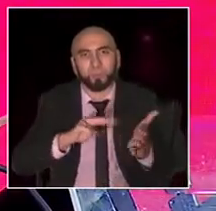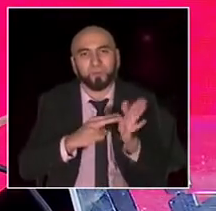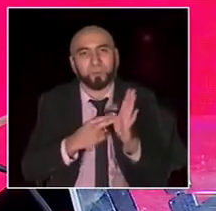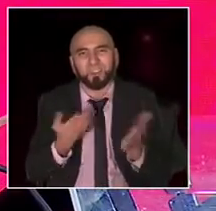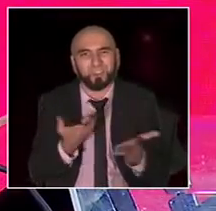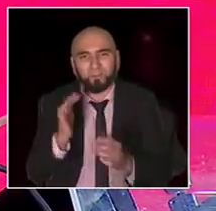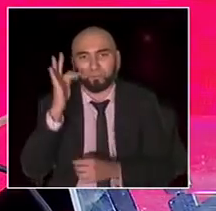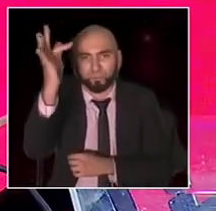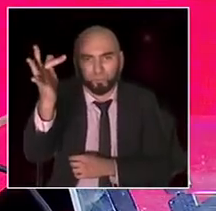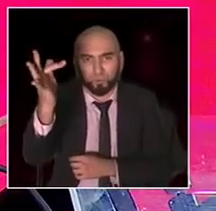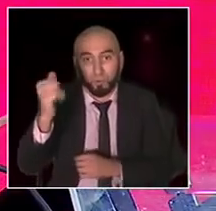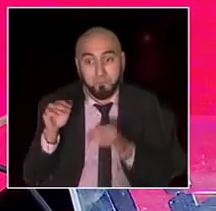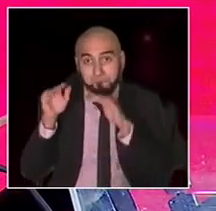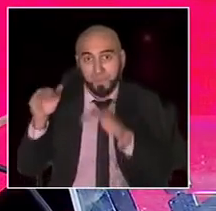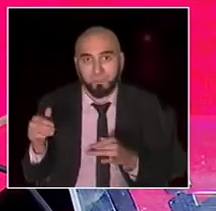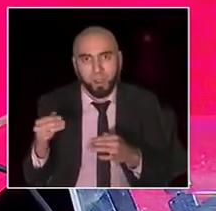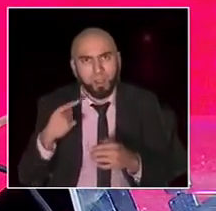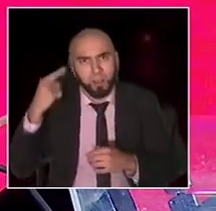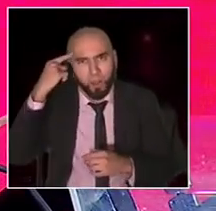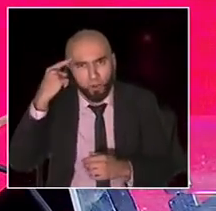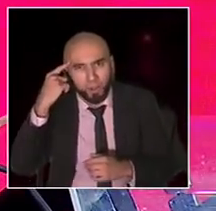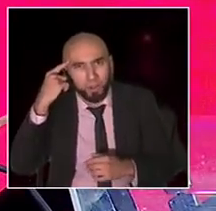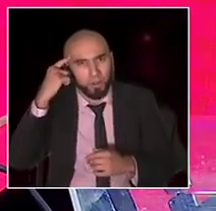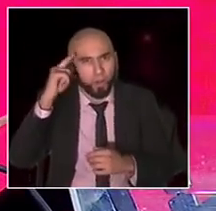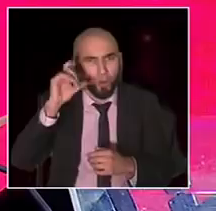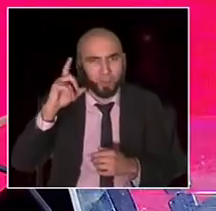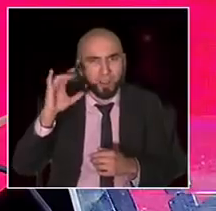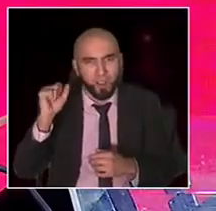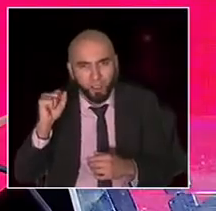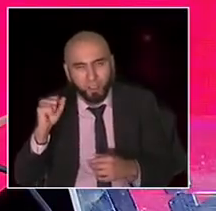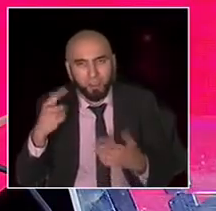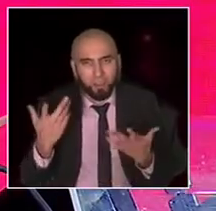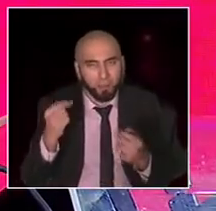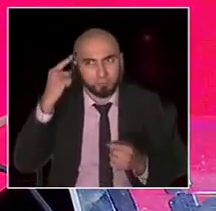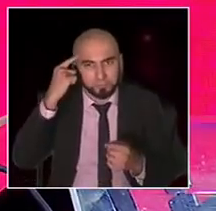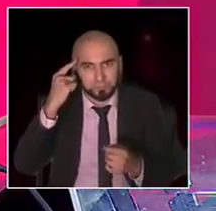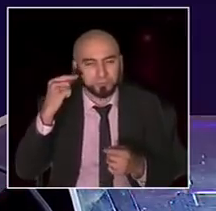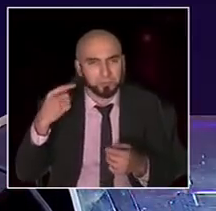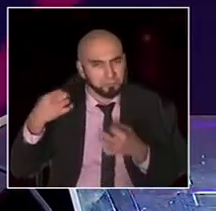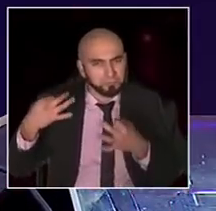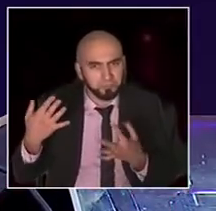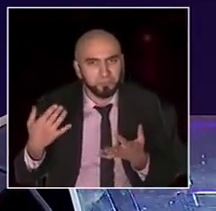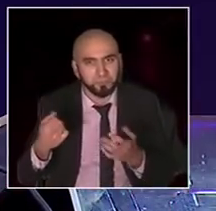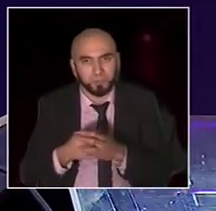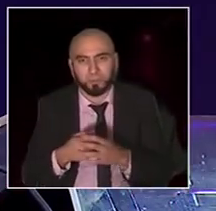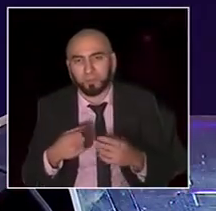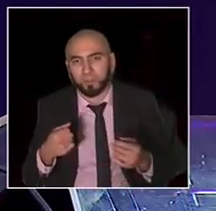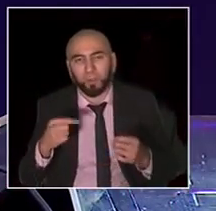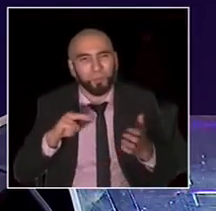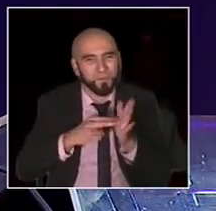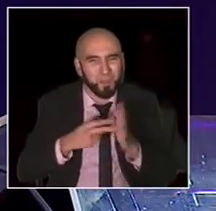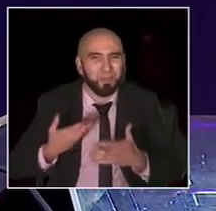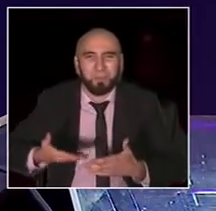misma lógica excesivamente ideologizada con que muchas veces enfrentábamos los problemas del pasado.